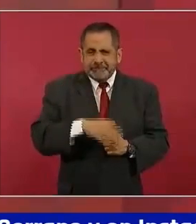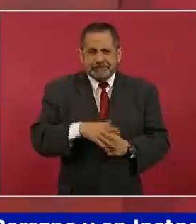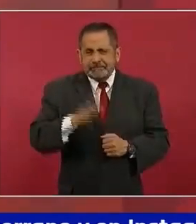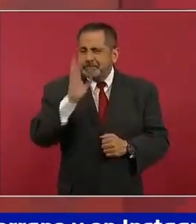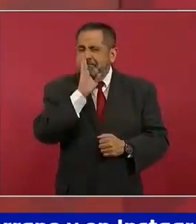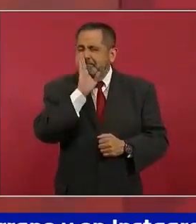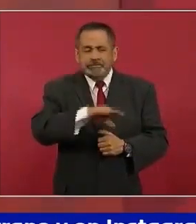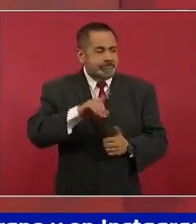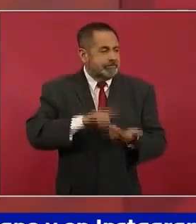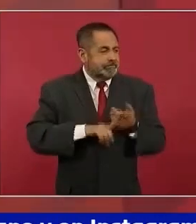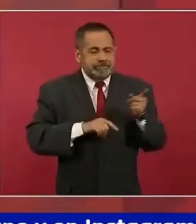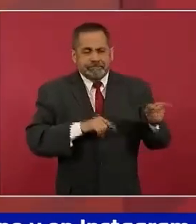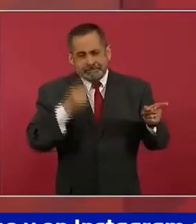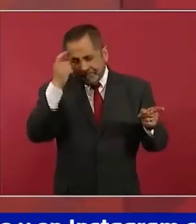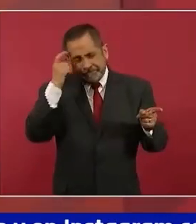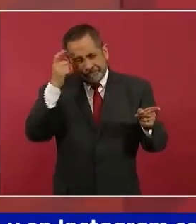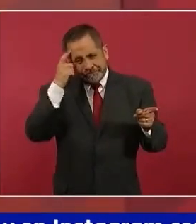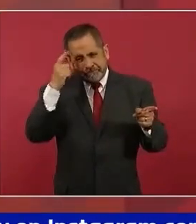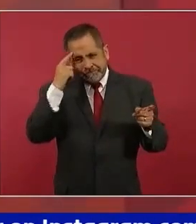mal, o sea,